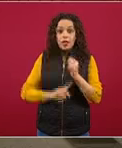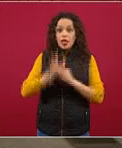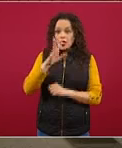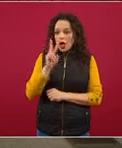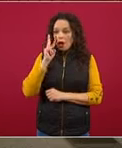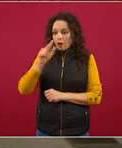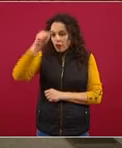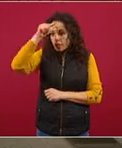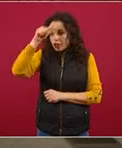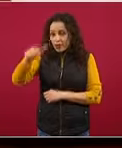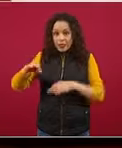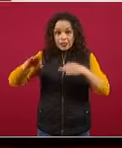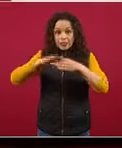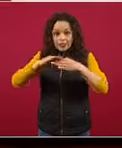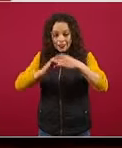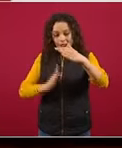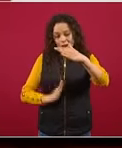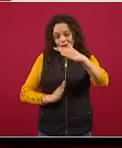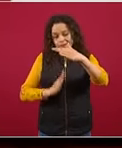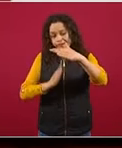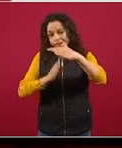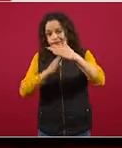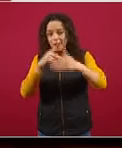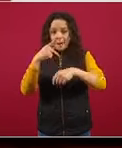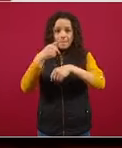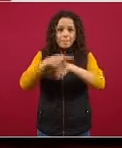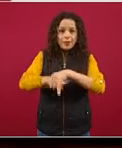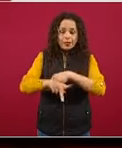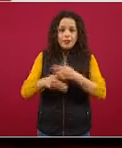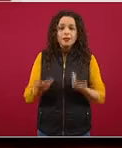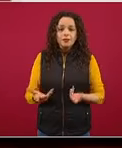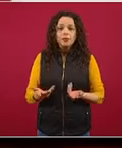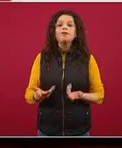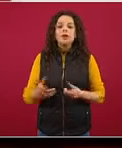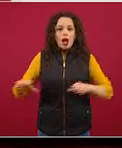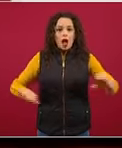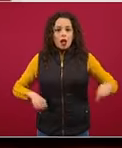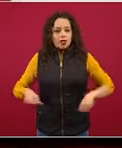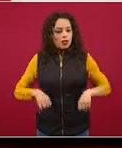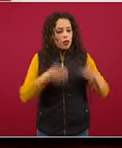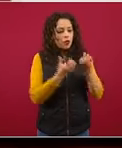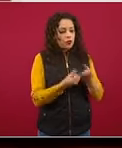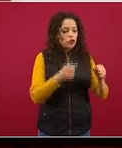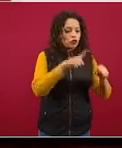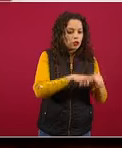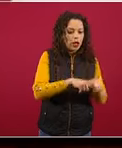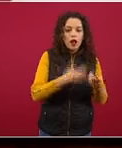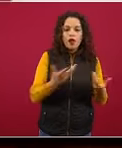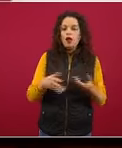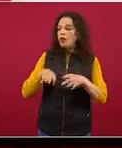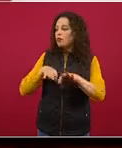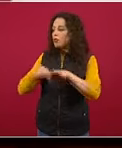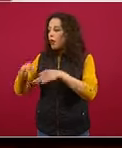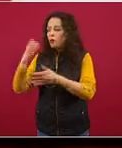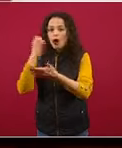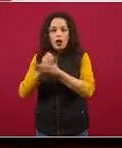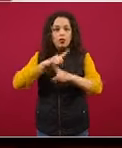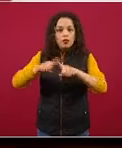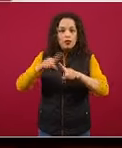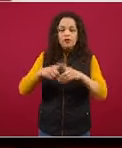del riesgo, las actividades sociales y económicas se modifiquen para no